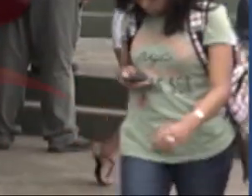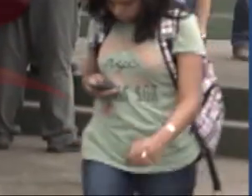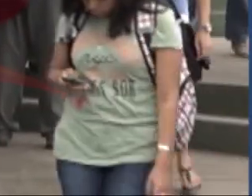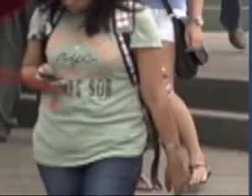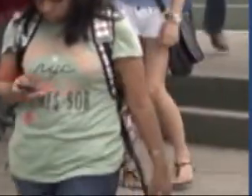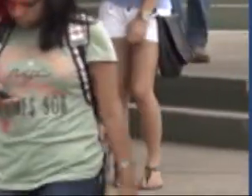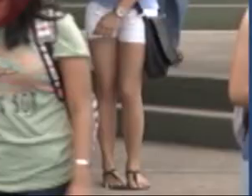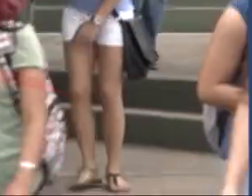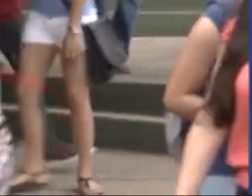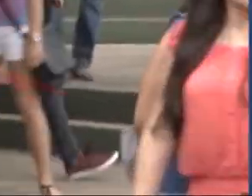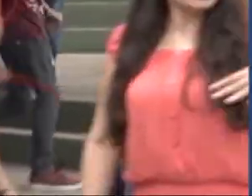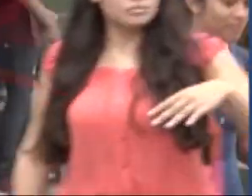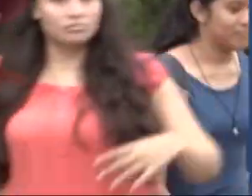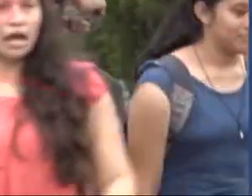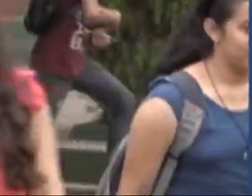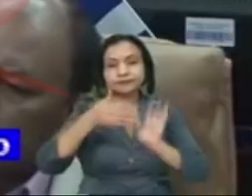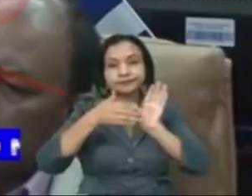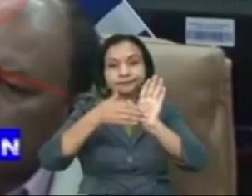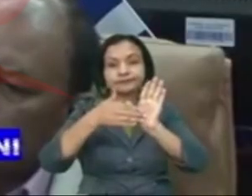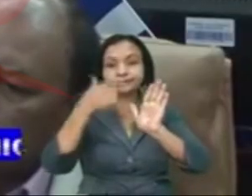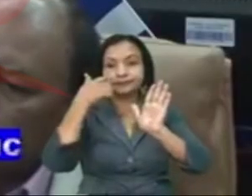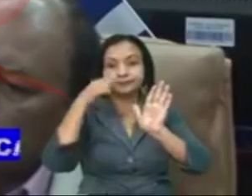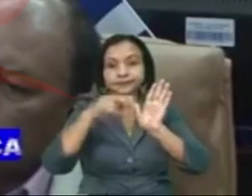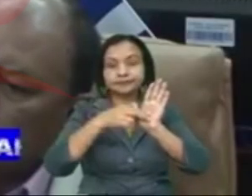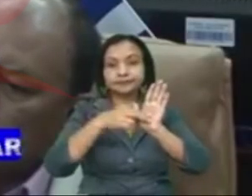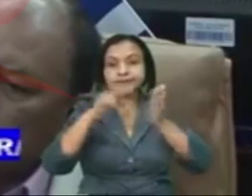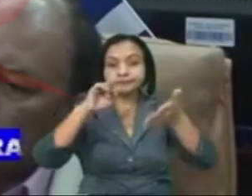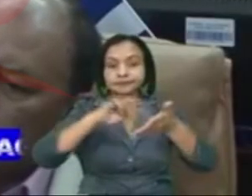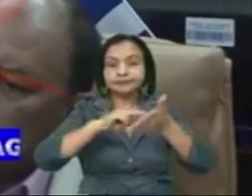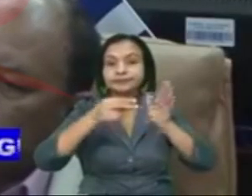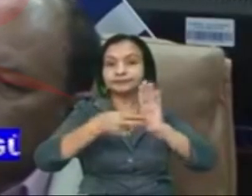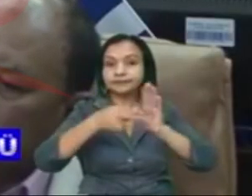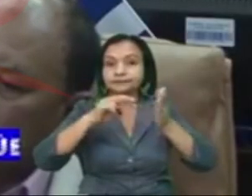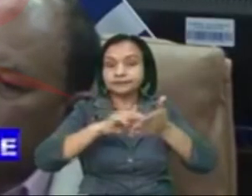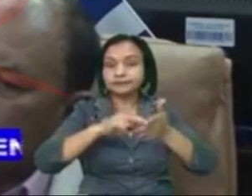digesto te demuestra lo que significa